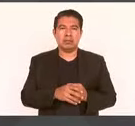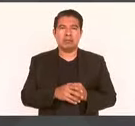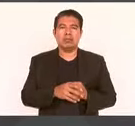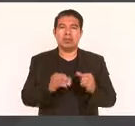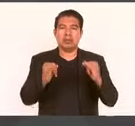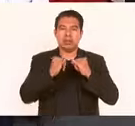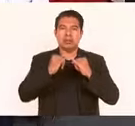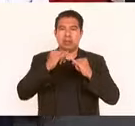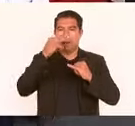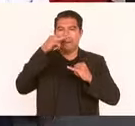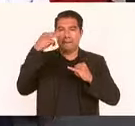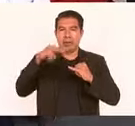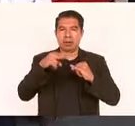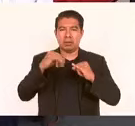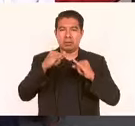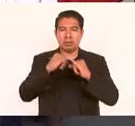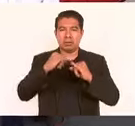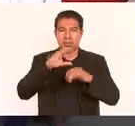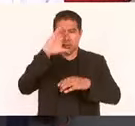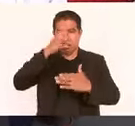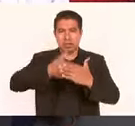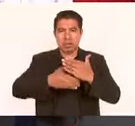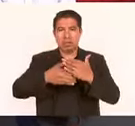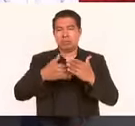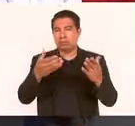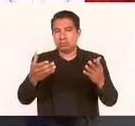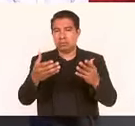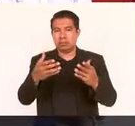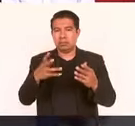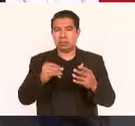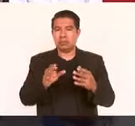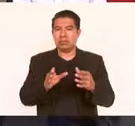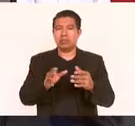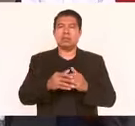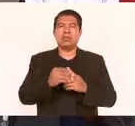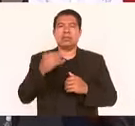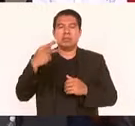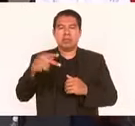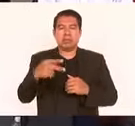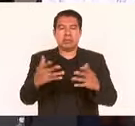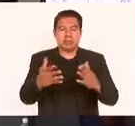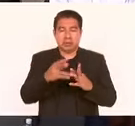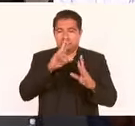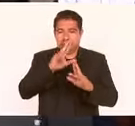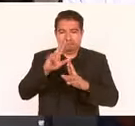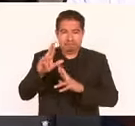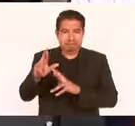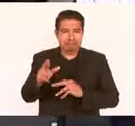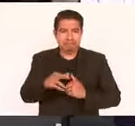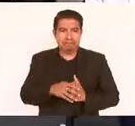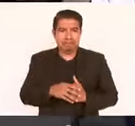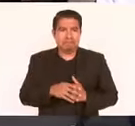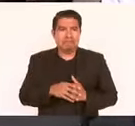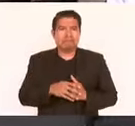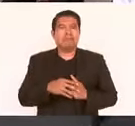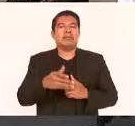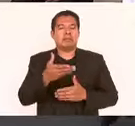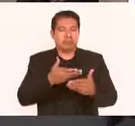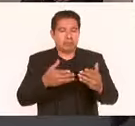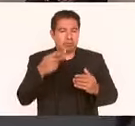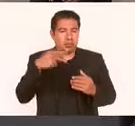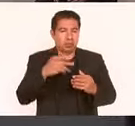México tenga una postura de respeto al Estado